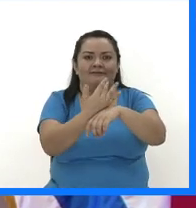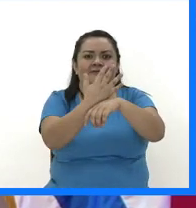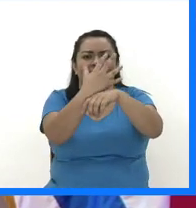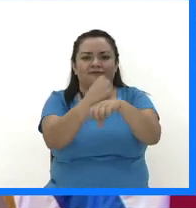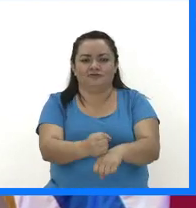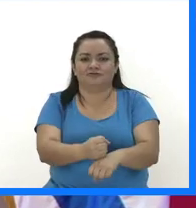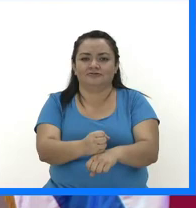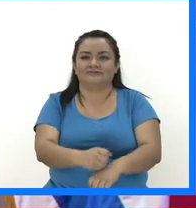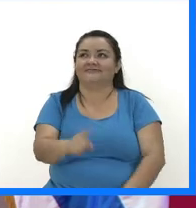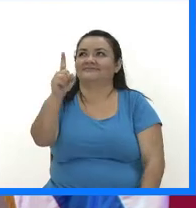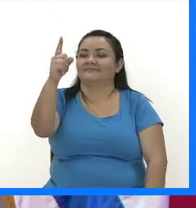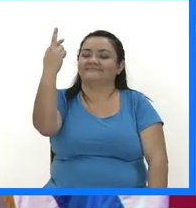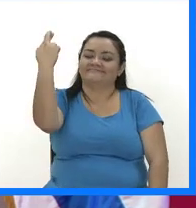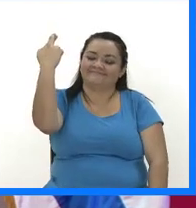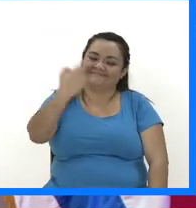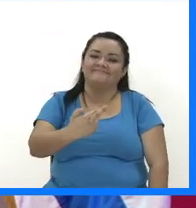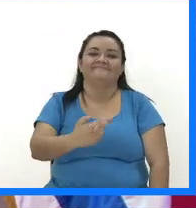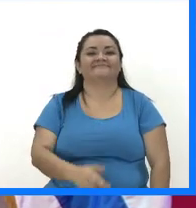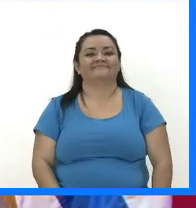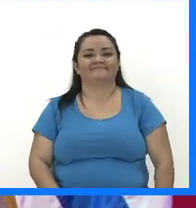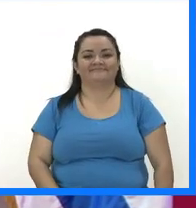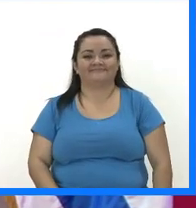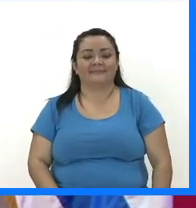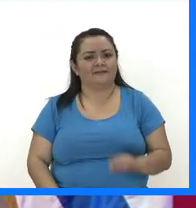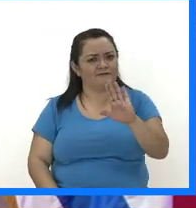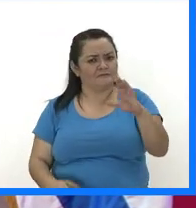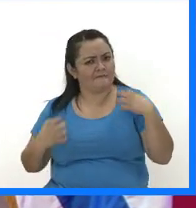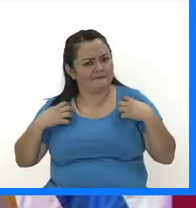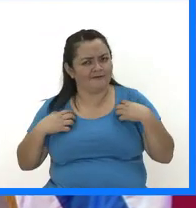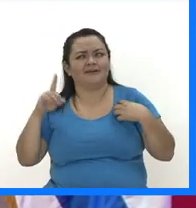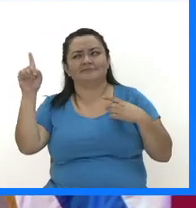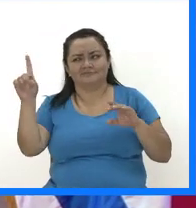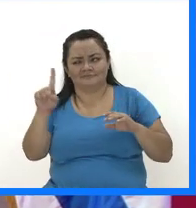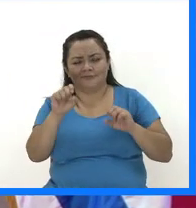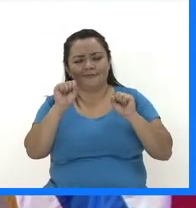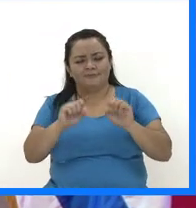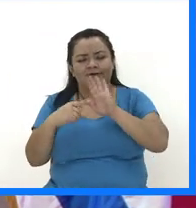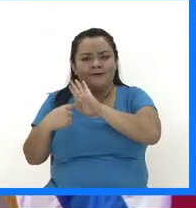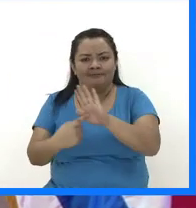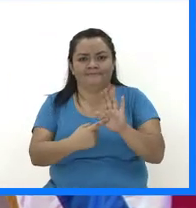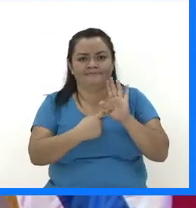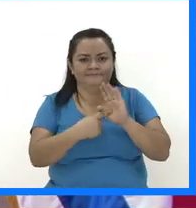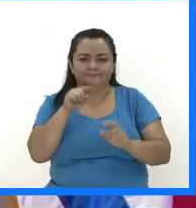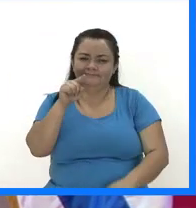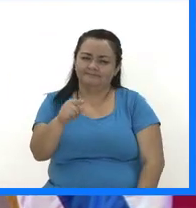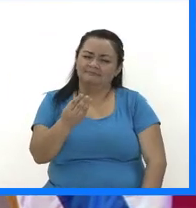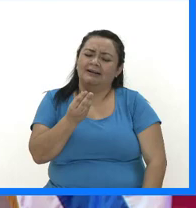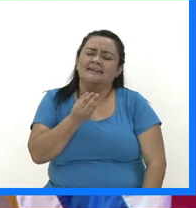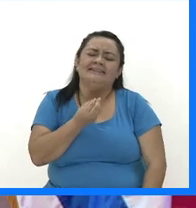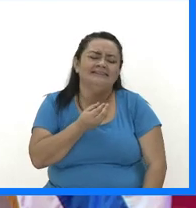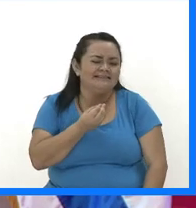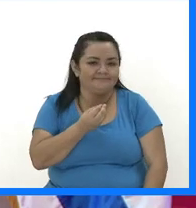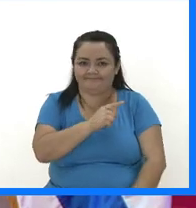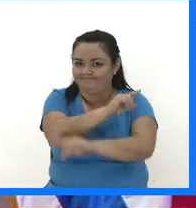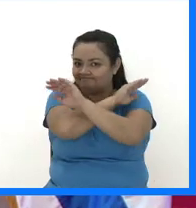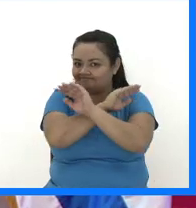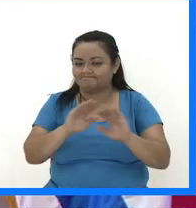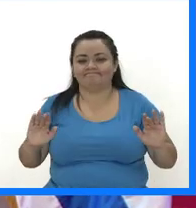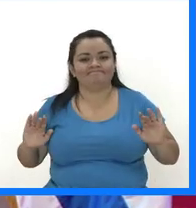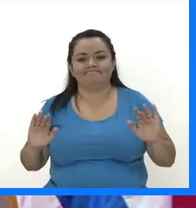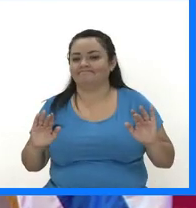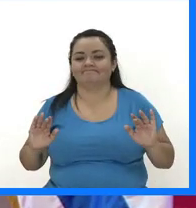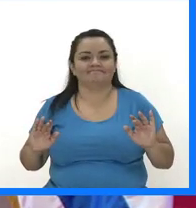si dios lo hizo ahí lo puede hacer de nuevo en tu vida por favor no le tengas temor a nada ni a